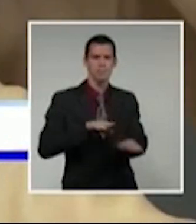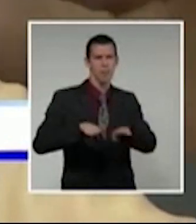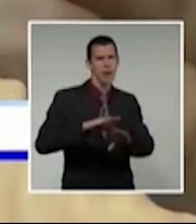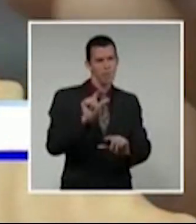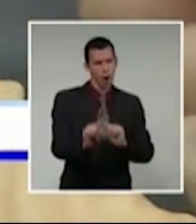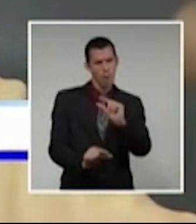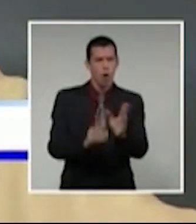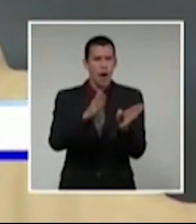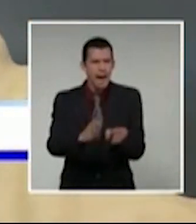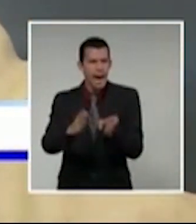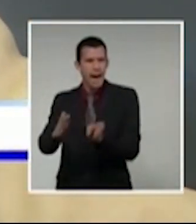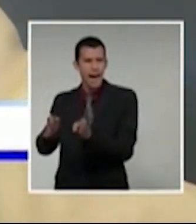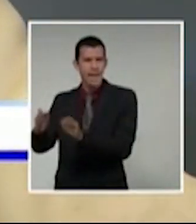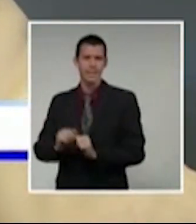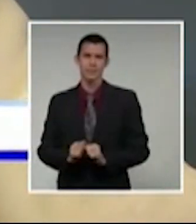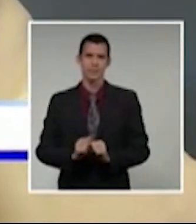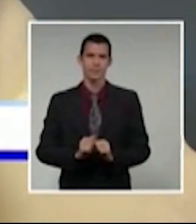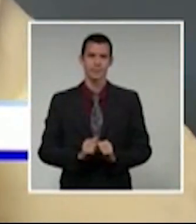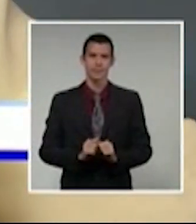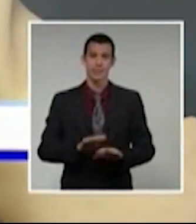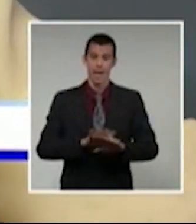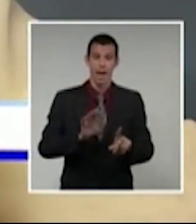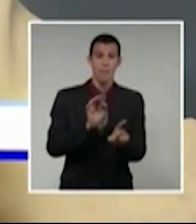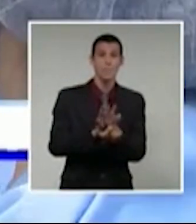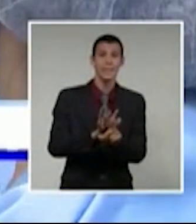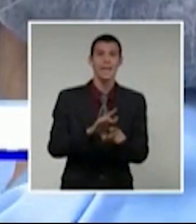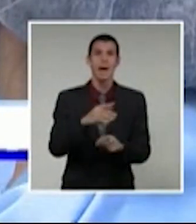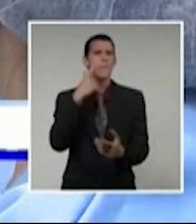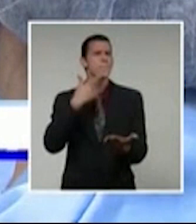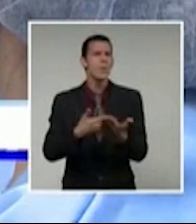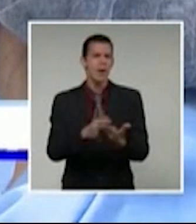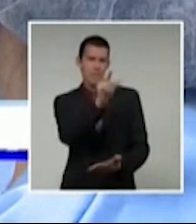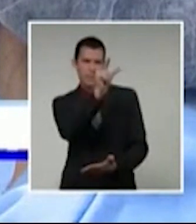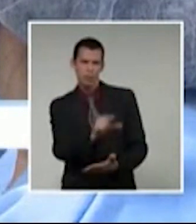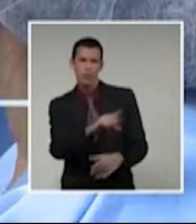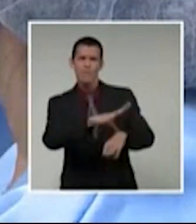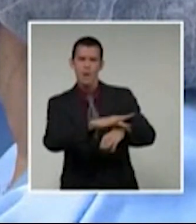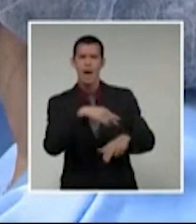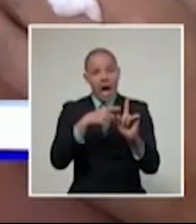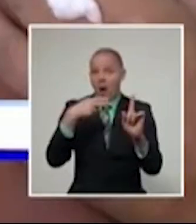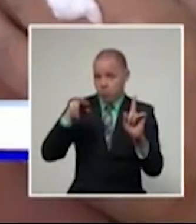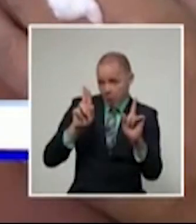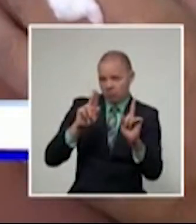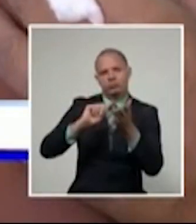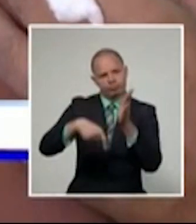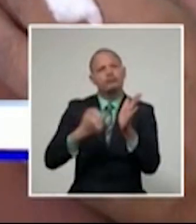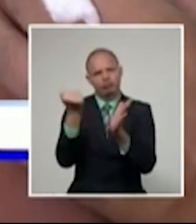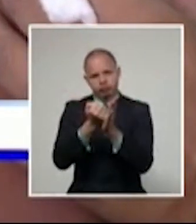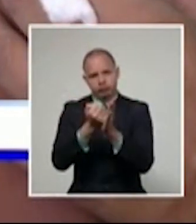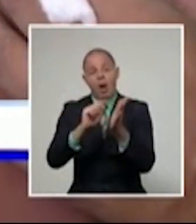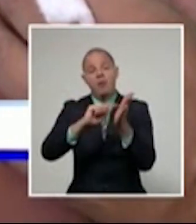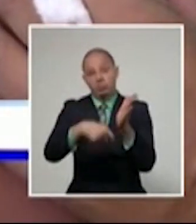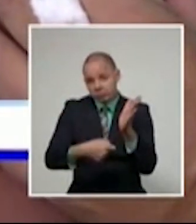Primer candidato vacunal específico contra la COVID-19, listo para avanzar hacia los ensayos clínicos fase 1-2